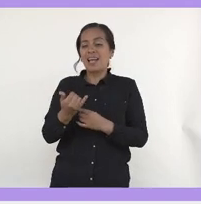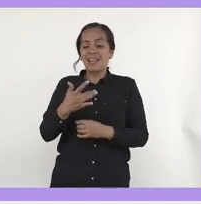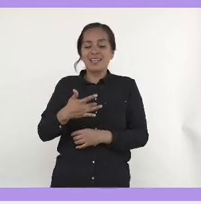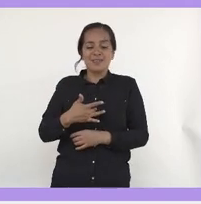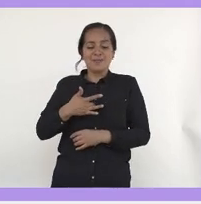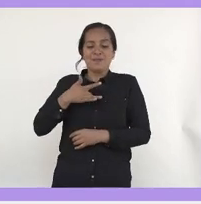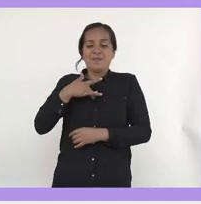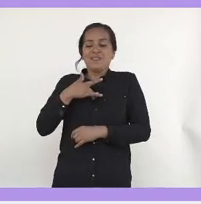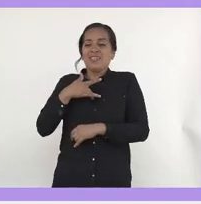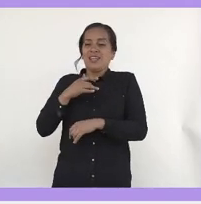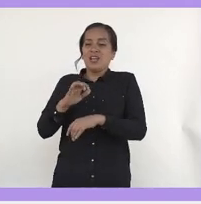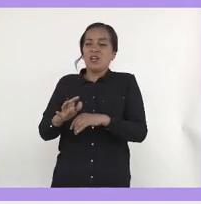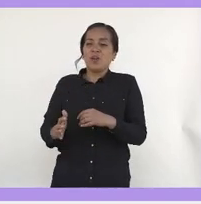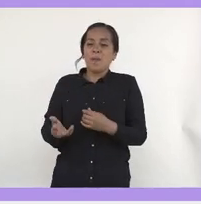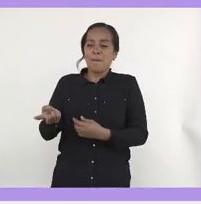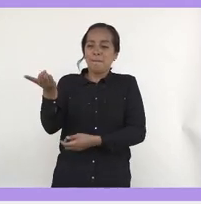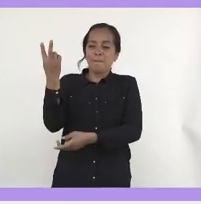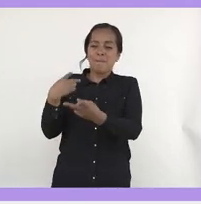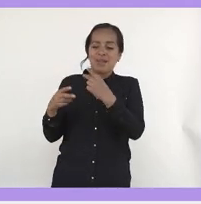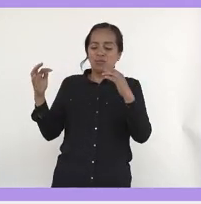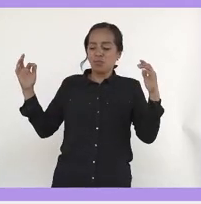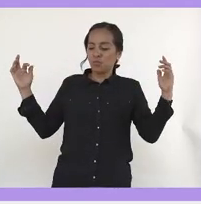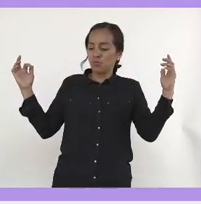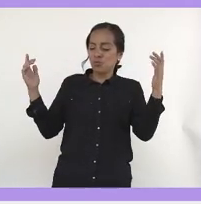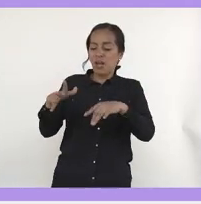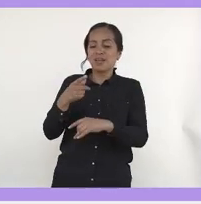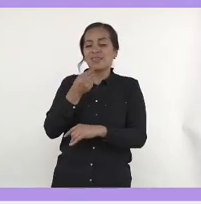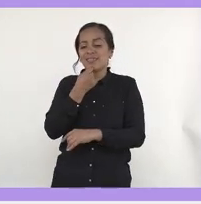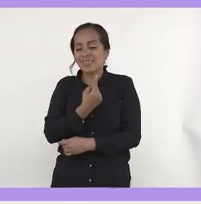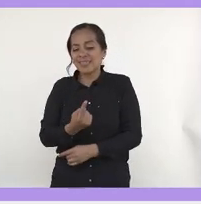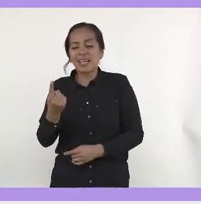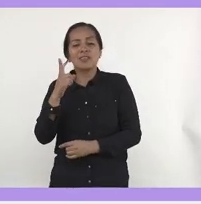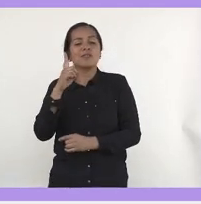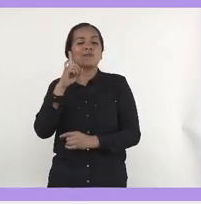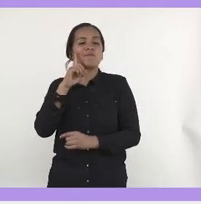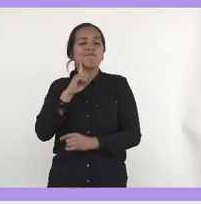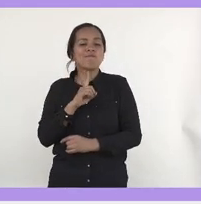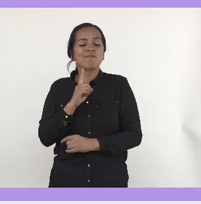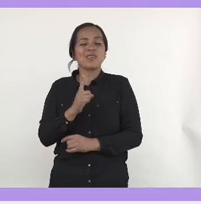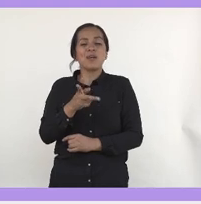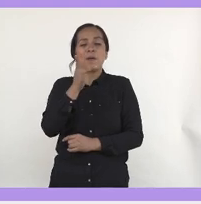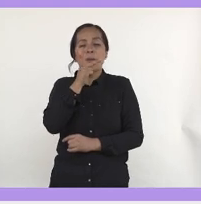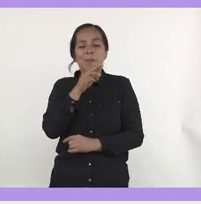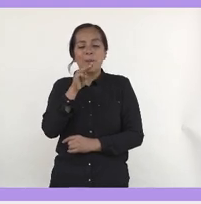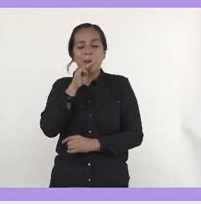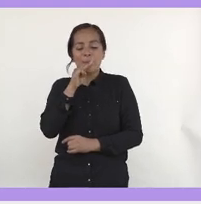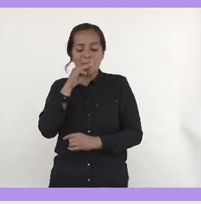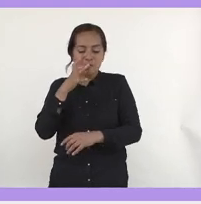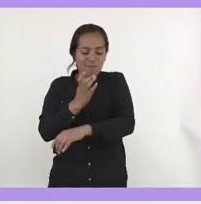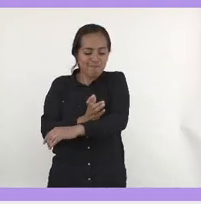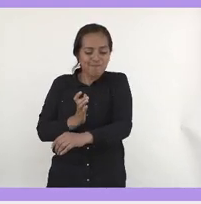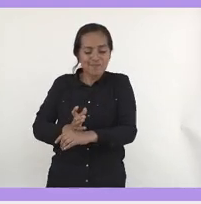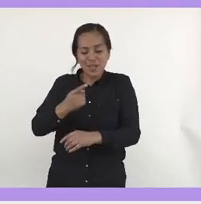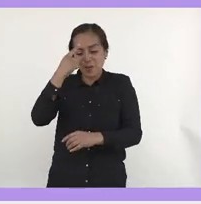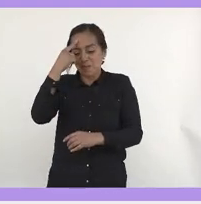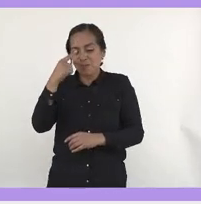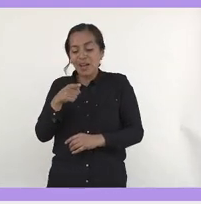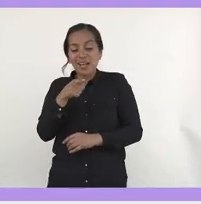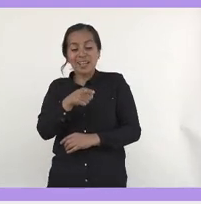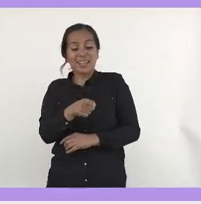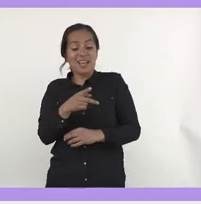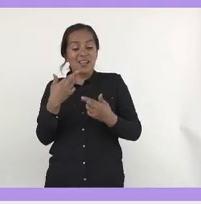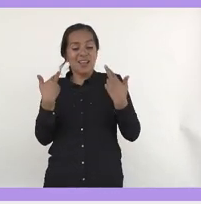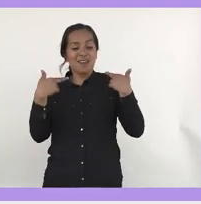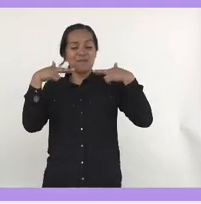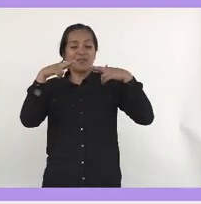ilusión con que vienen las niñas y los padres de familia porque quieren sueñan con tener el honor